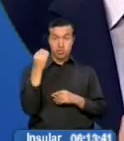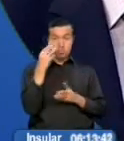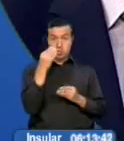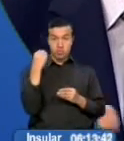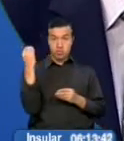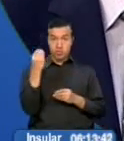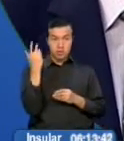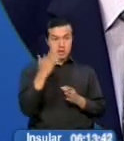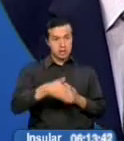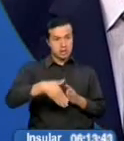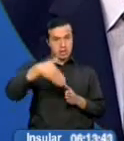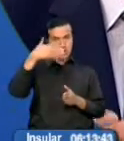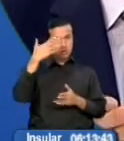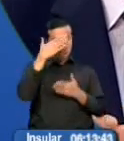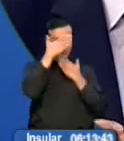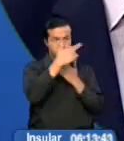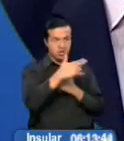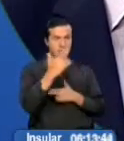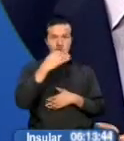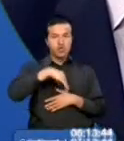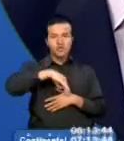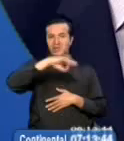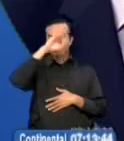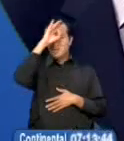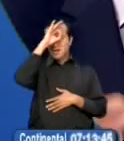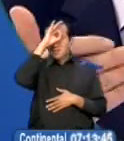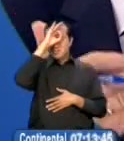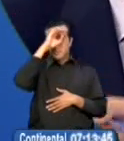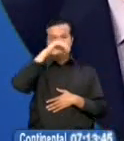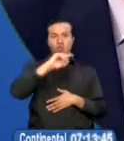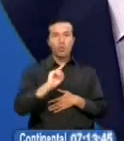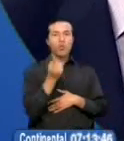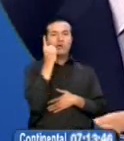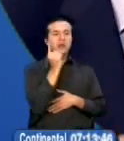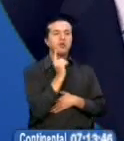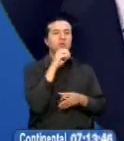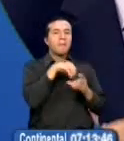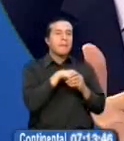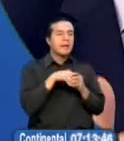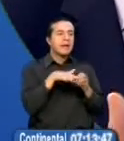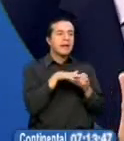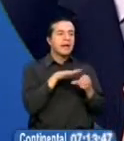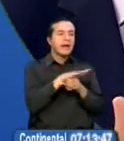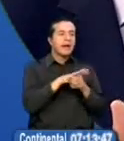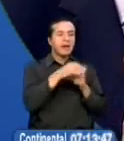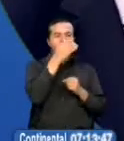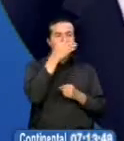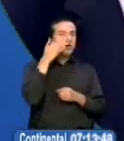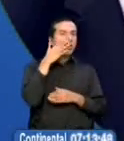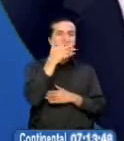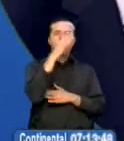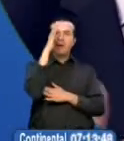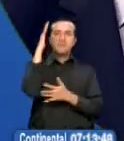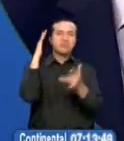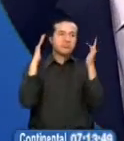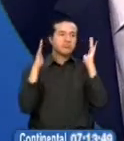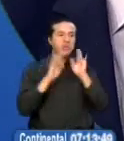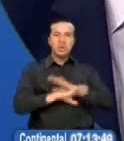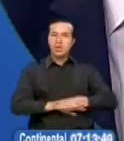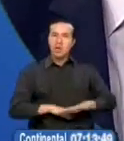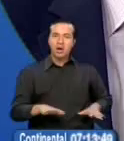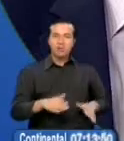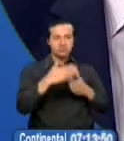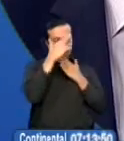jóvenes que crecieron en la guerrilla no conocen más allá de estar en la selva y ejercer esta